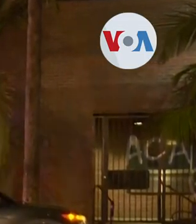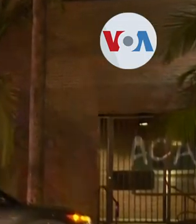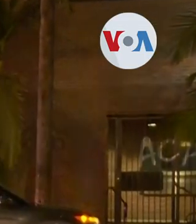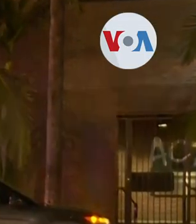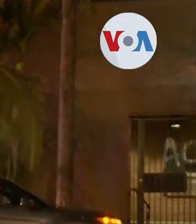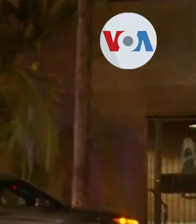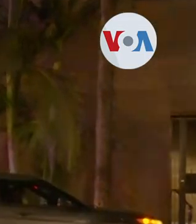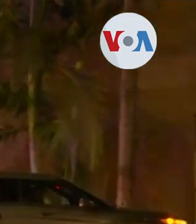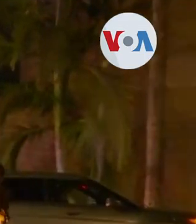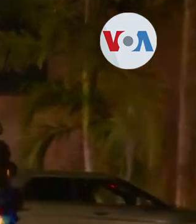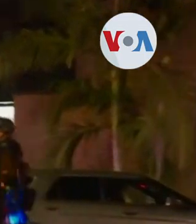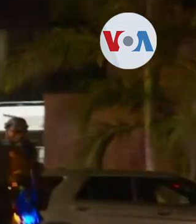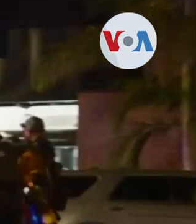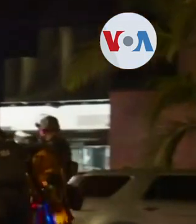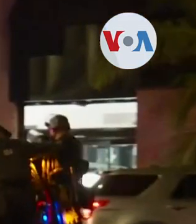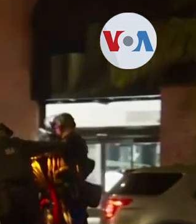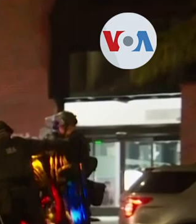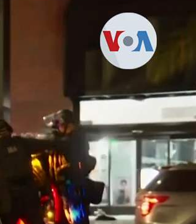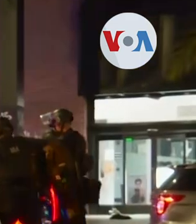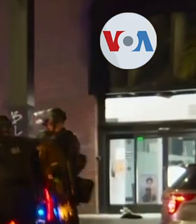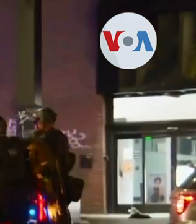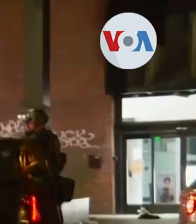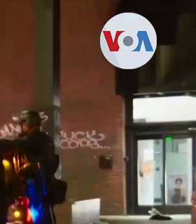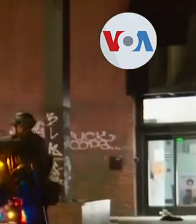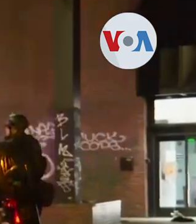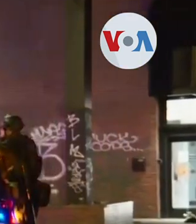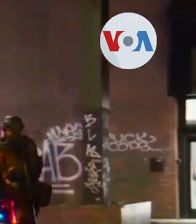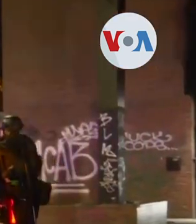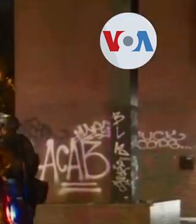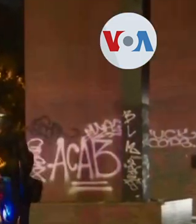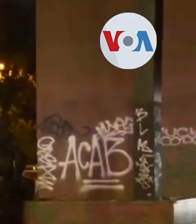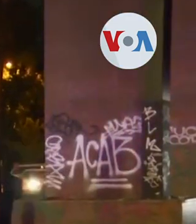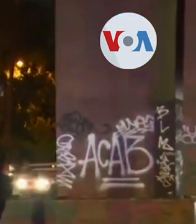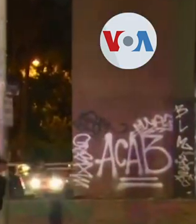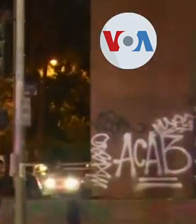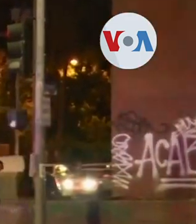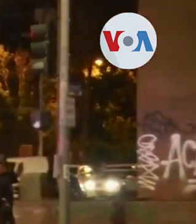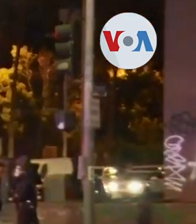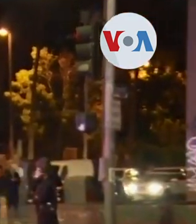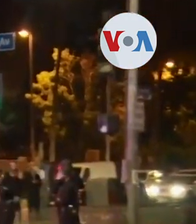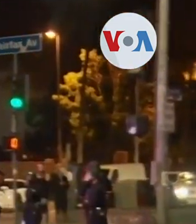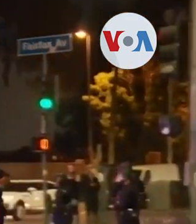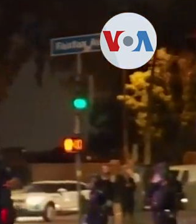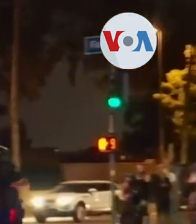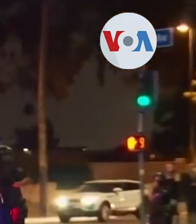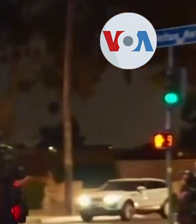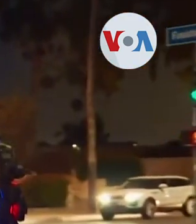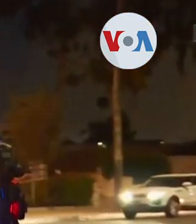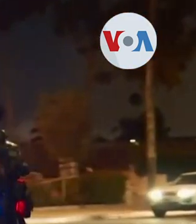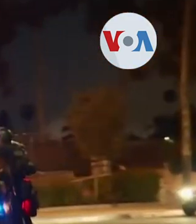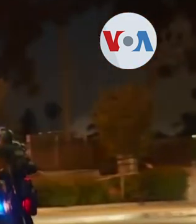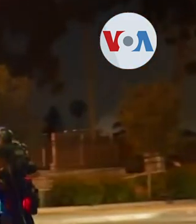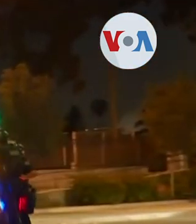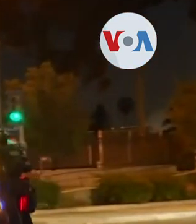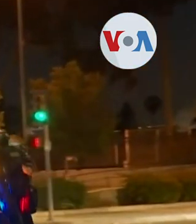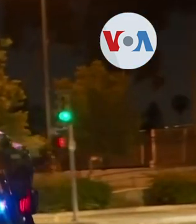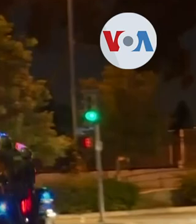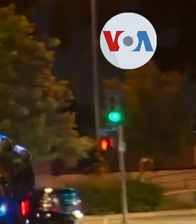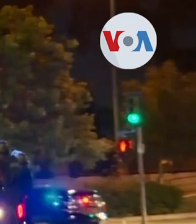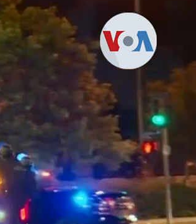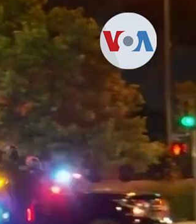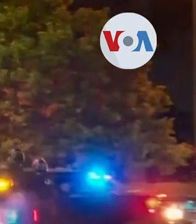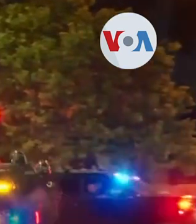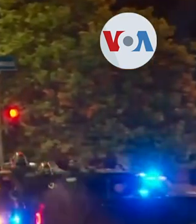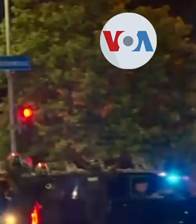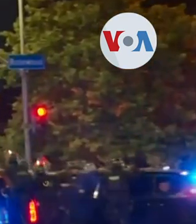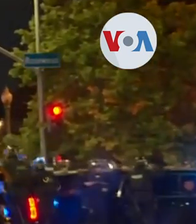mayor diversidad dentro de sus filas en todo el país, tendrá que recortar entre 100 a 150 millones de dólares. También